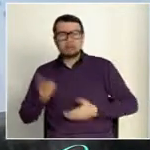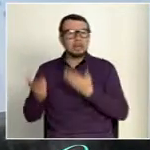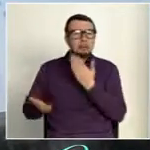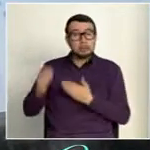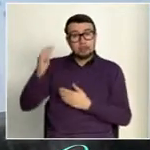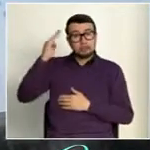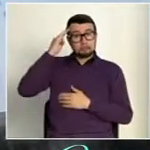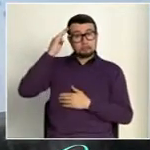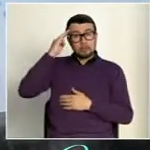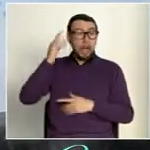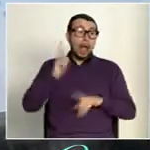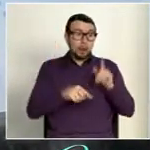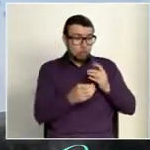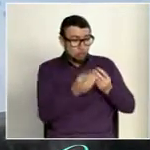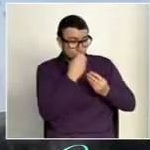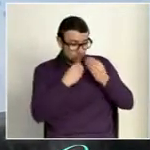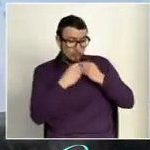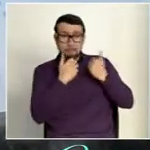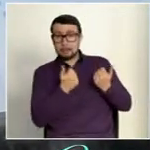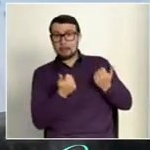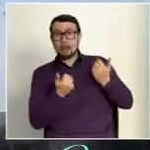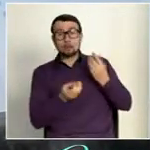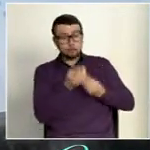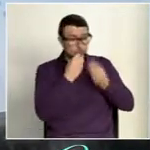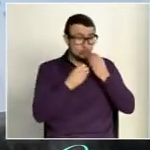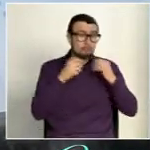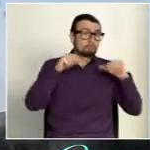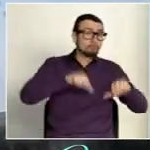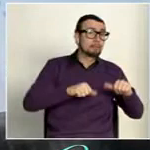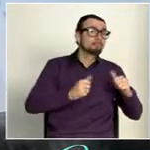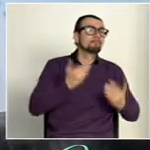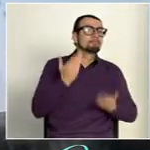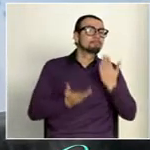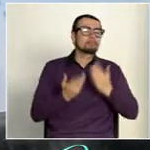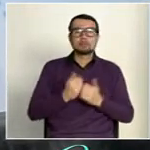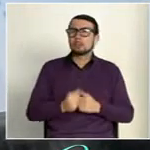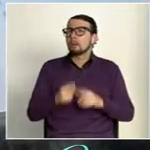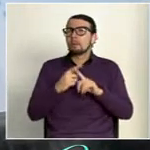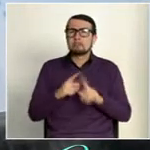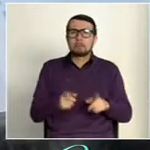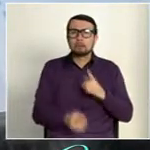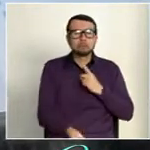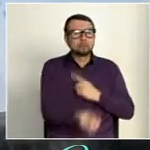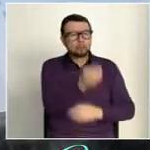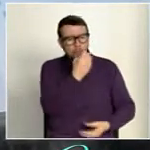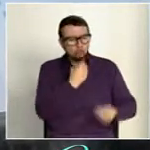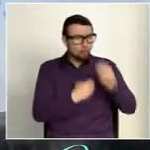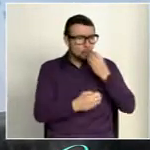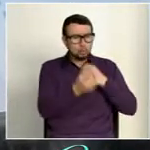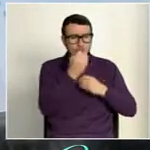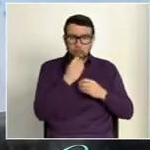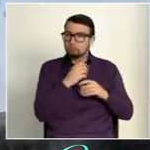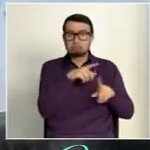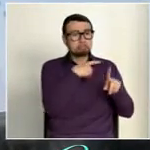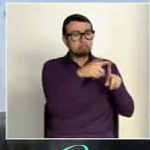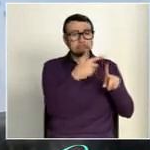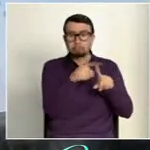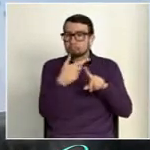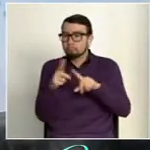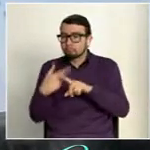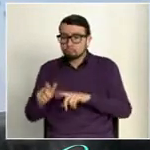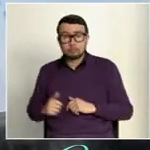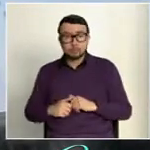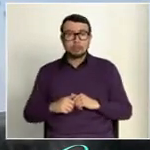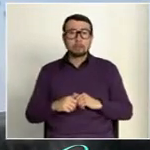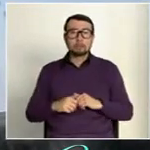bien y otros le pueden hacer mal. Pero básicamente toda la nutrición que influye, una comida variada, un